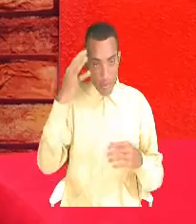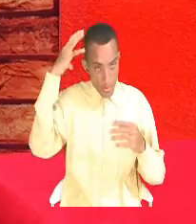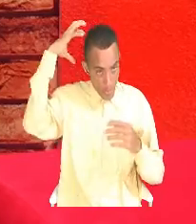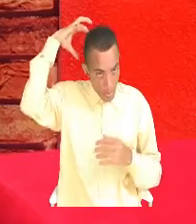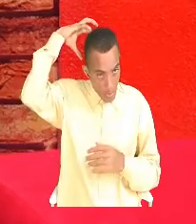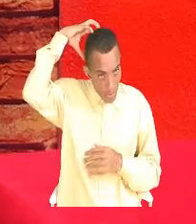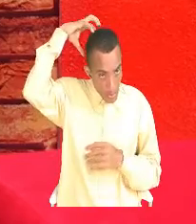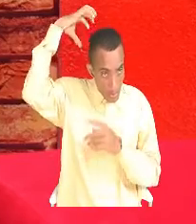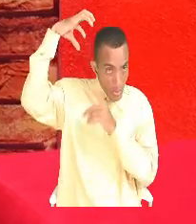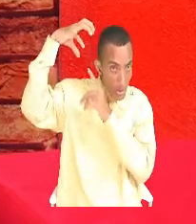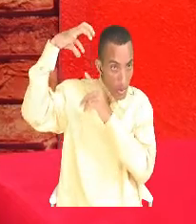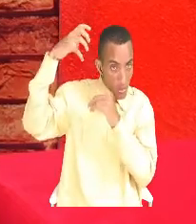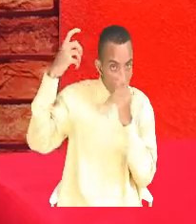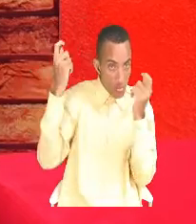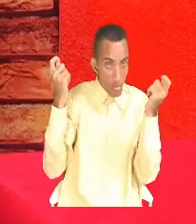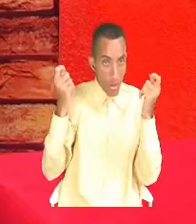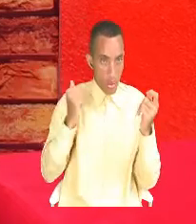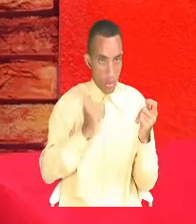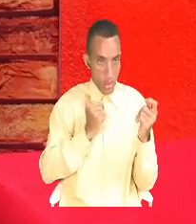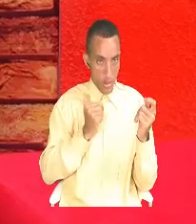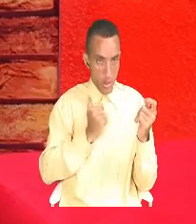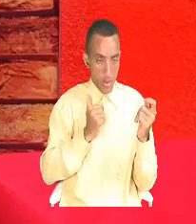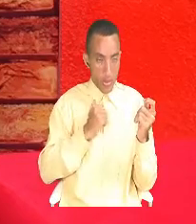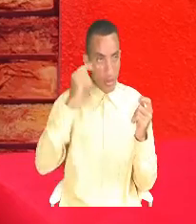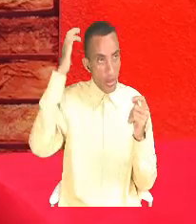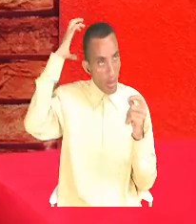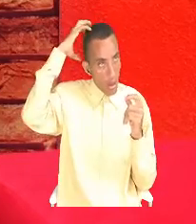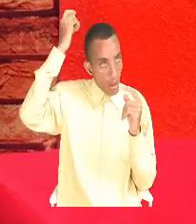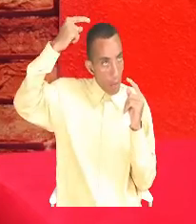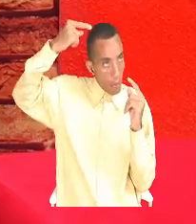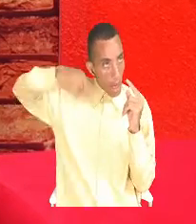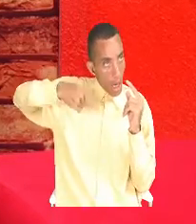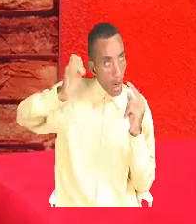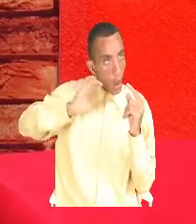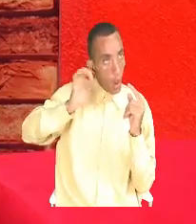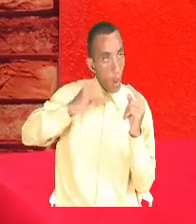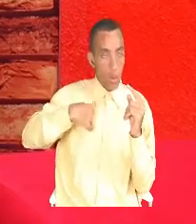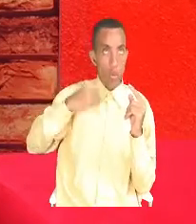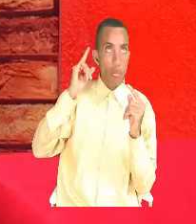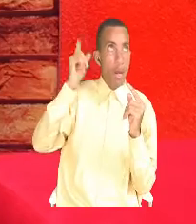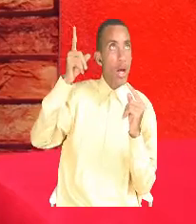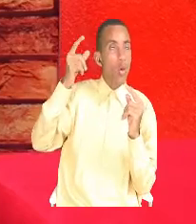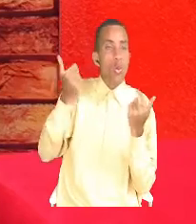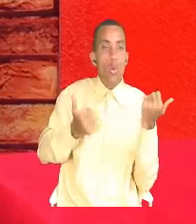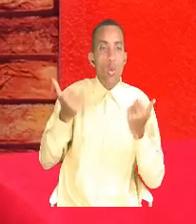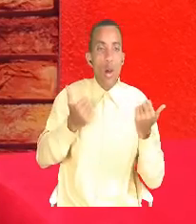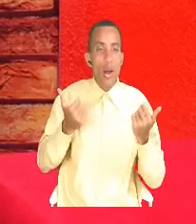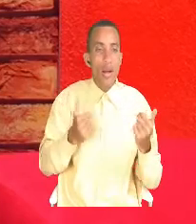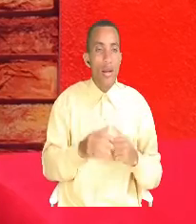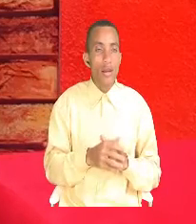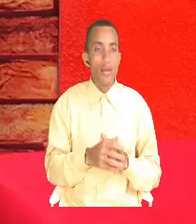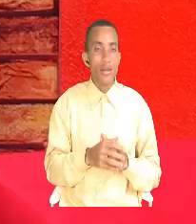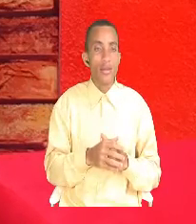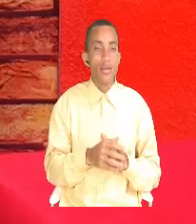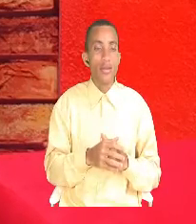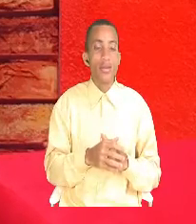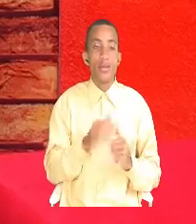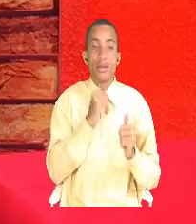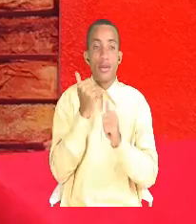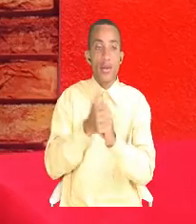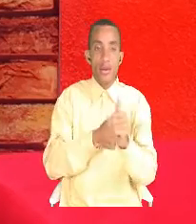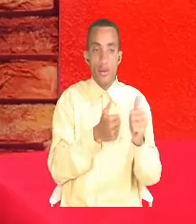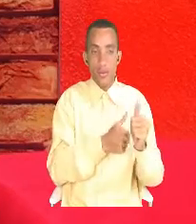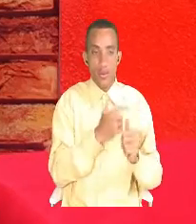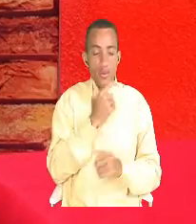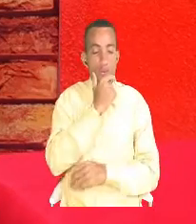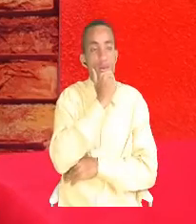está dirigiendo o somos nosotros los que dirigimos nuestro cerebro. Entonces, lo que tratamos de hacer con cada uno de nuestros rituales